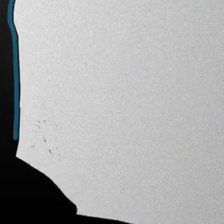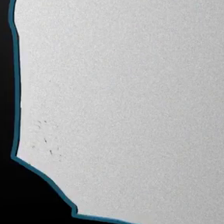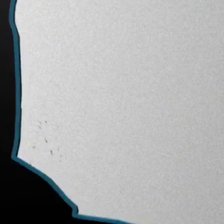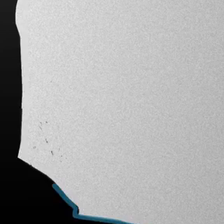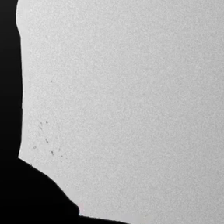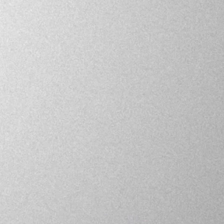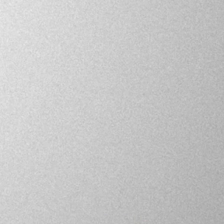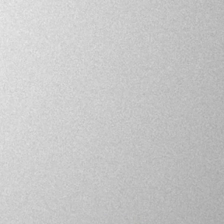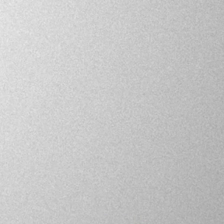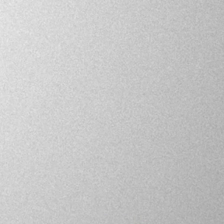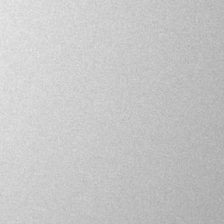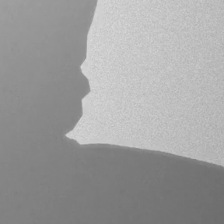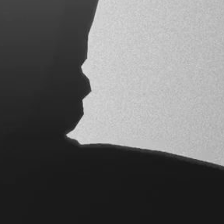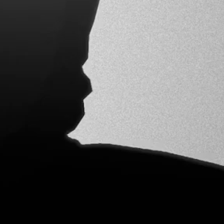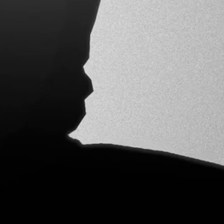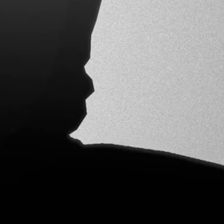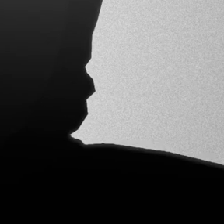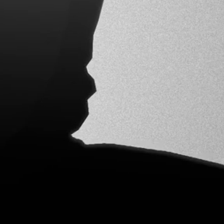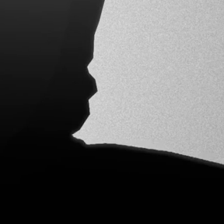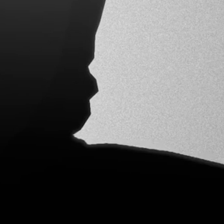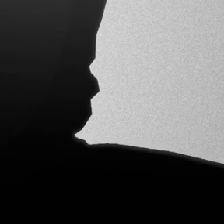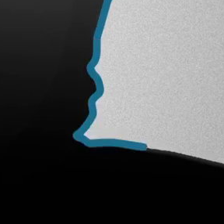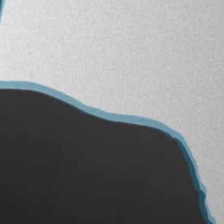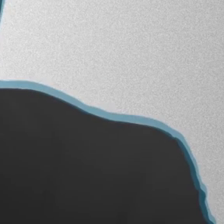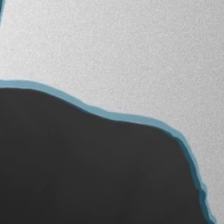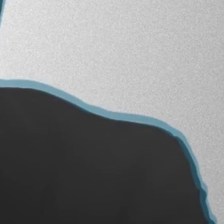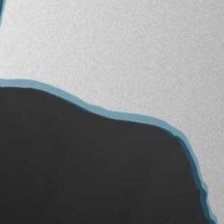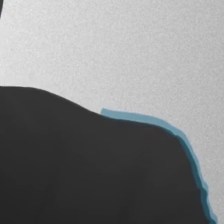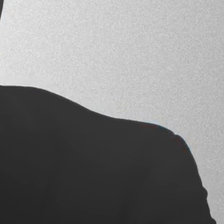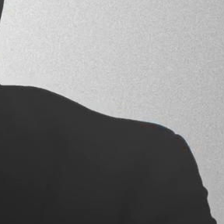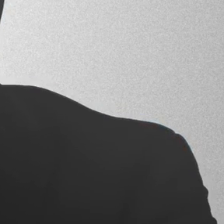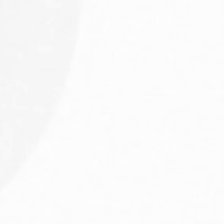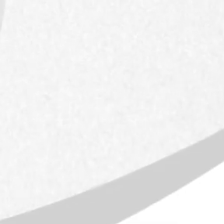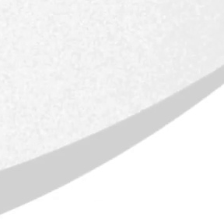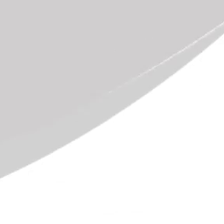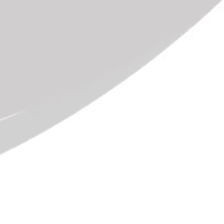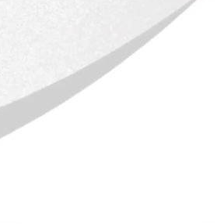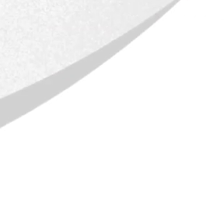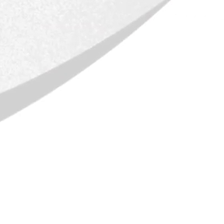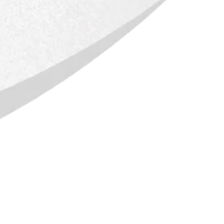ah a ah